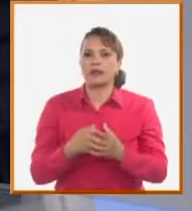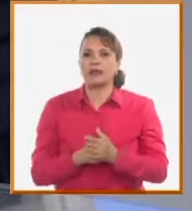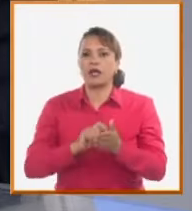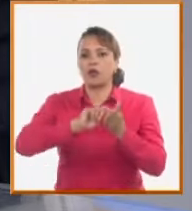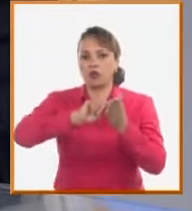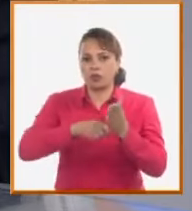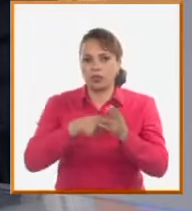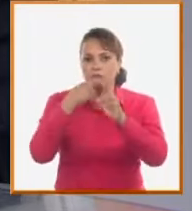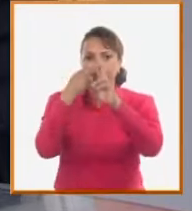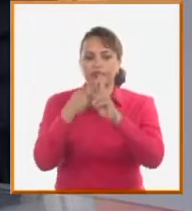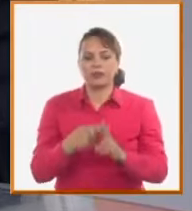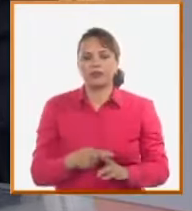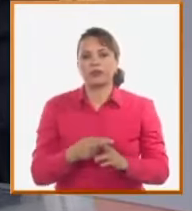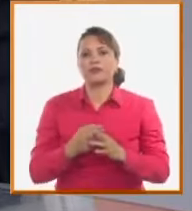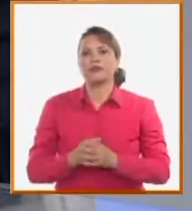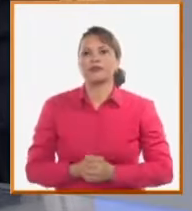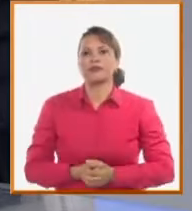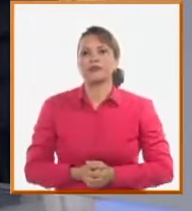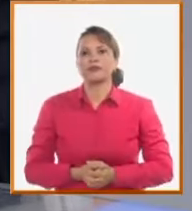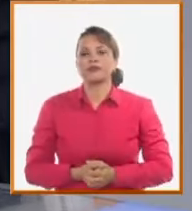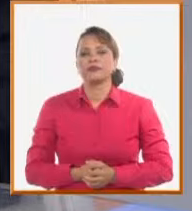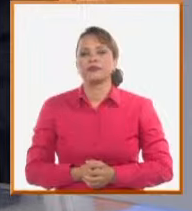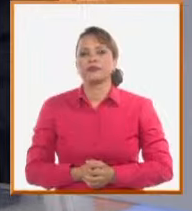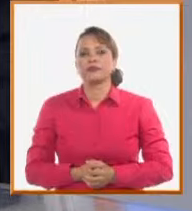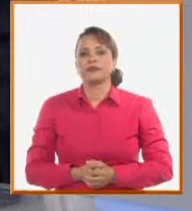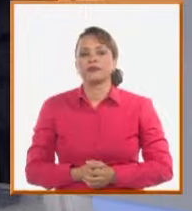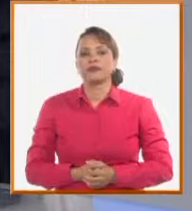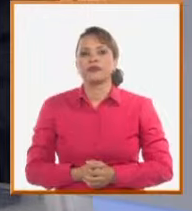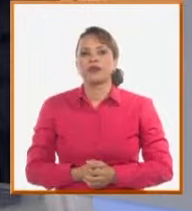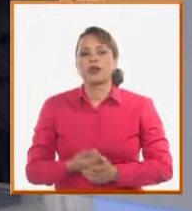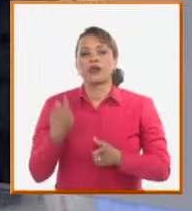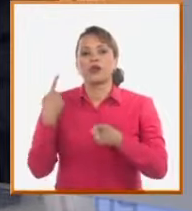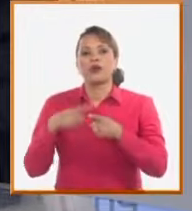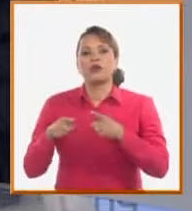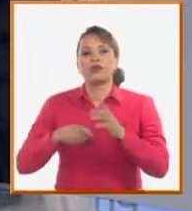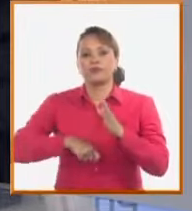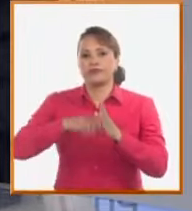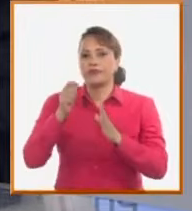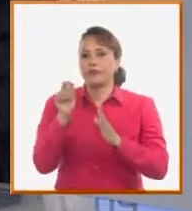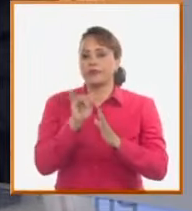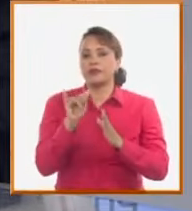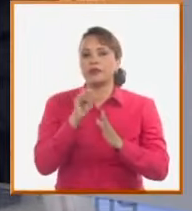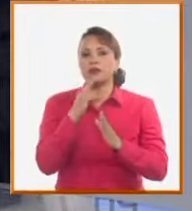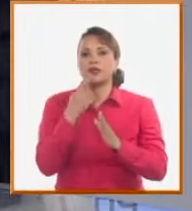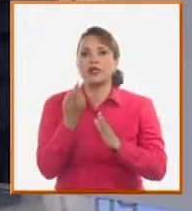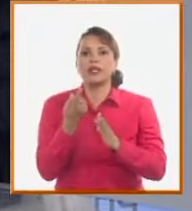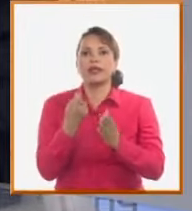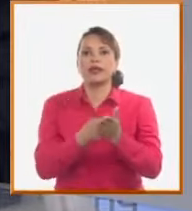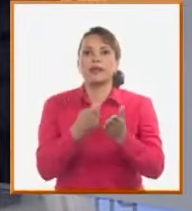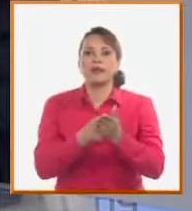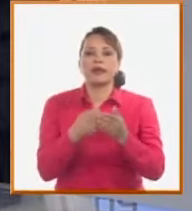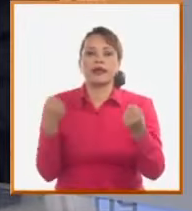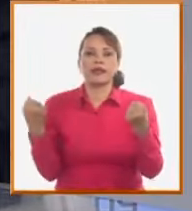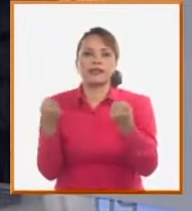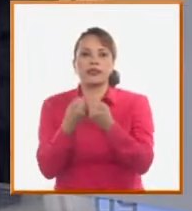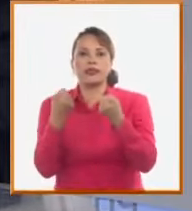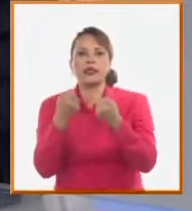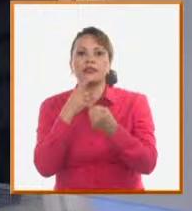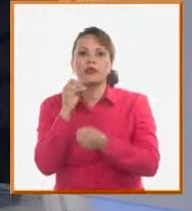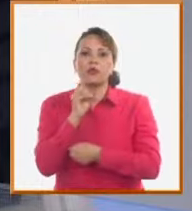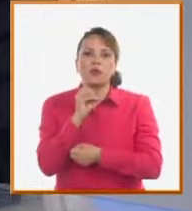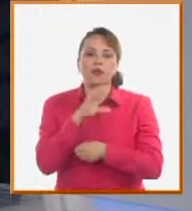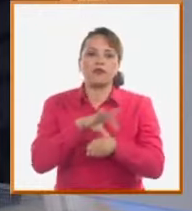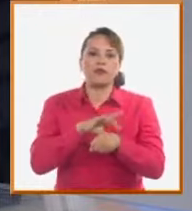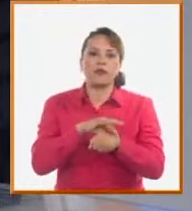suma contratada de ese asegurado. Y en el caso de la incapacidad permanente, que cubre también las lesiones corporales accidentales, las